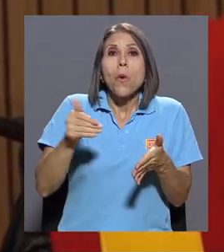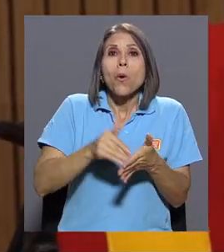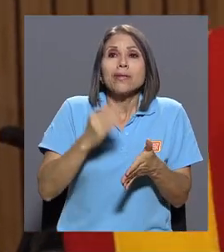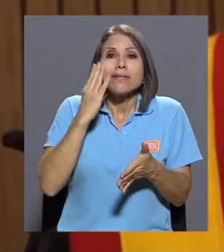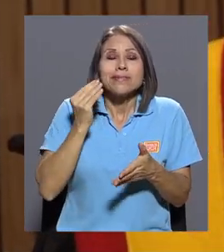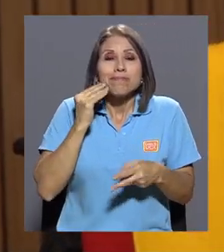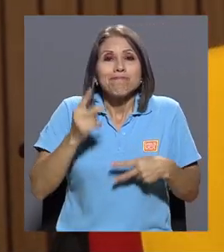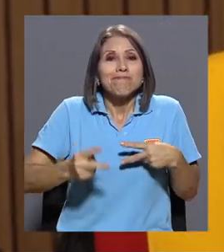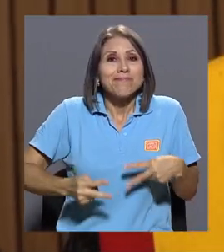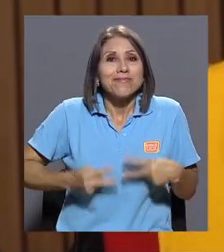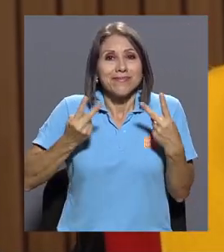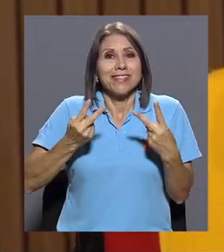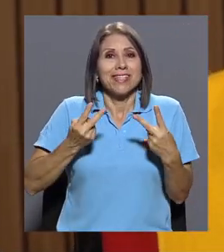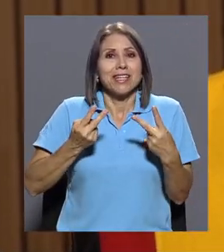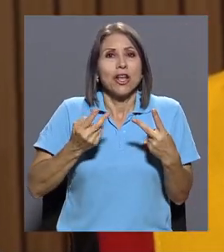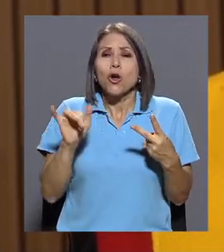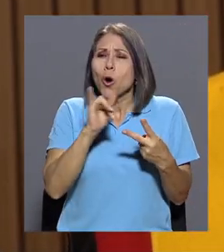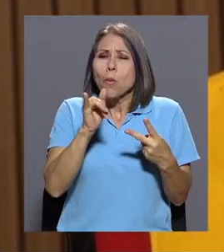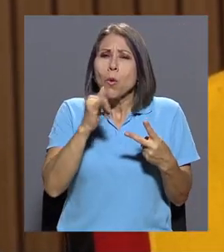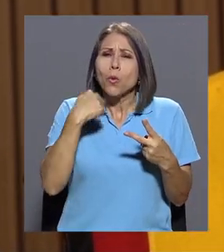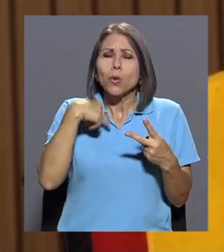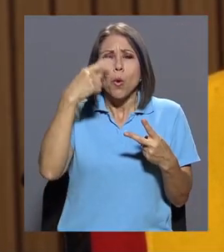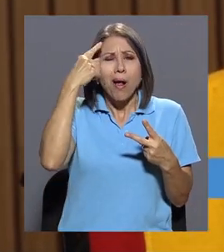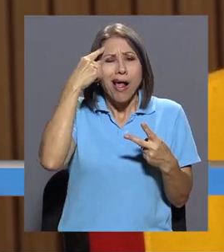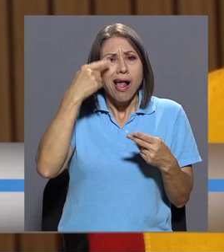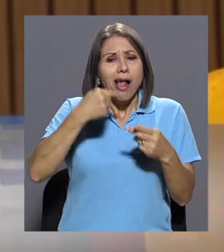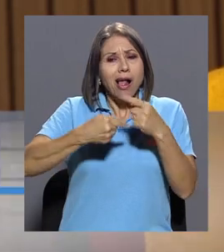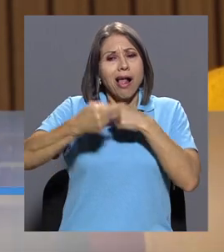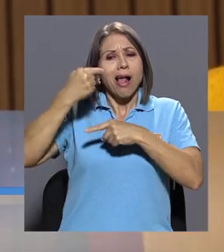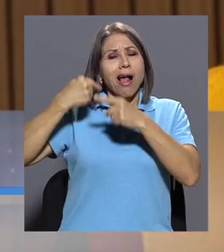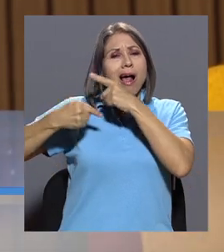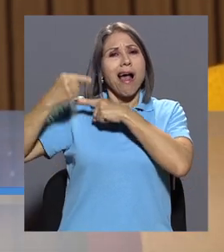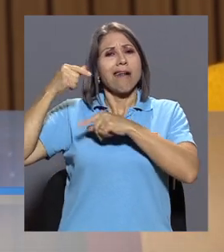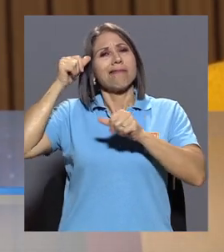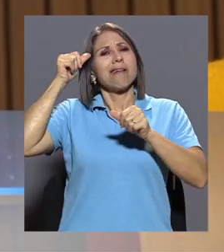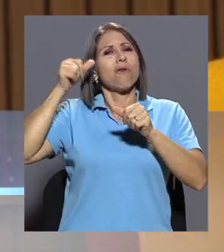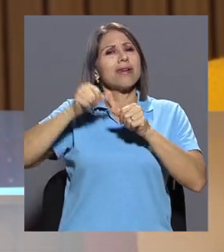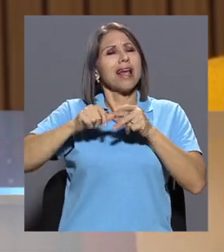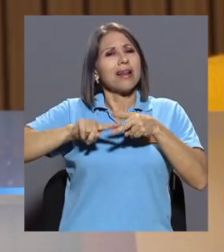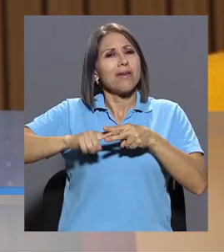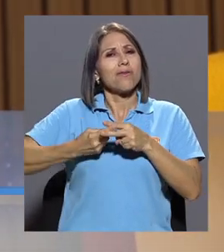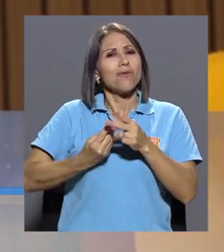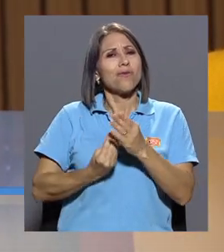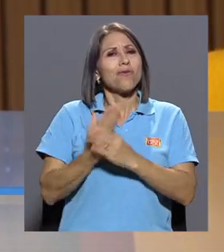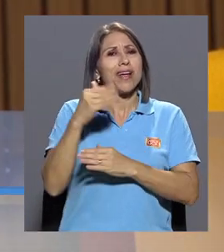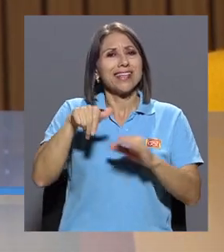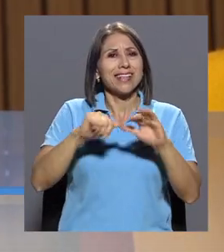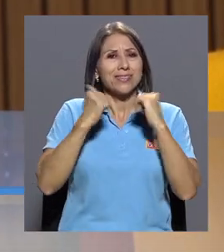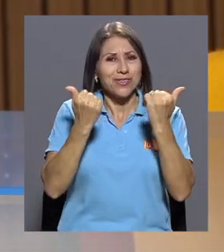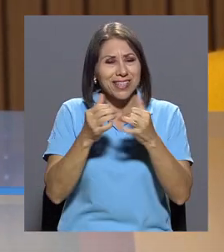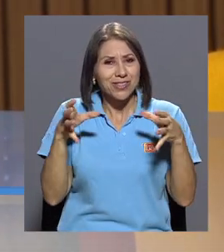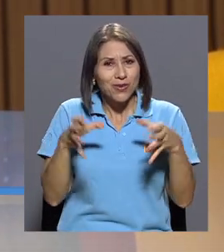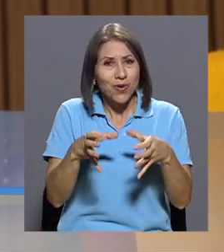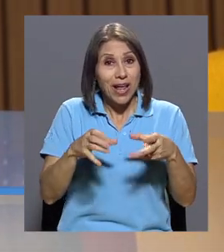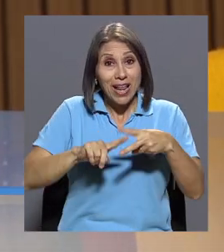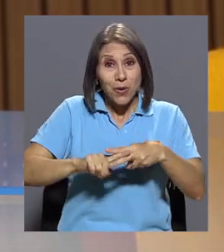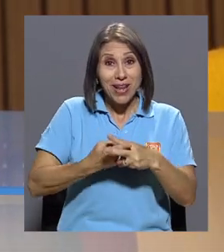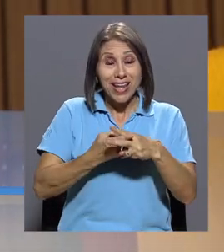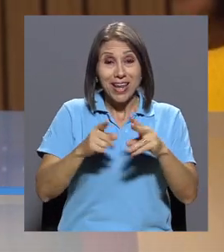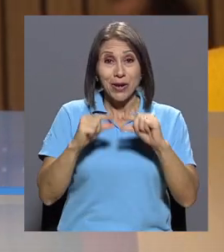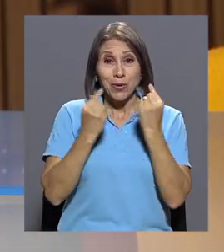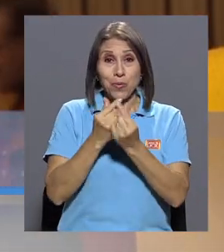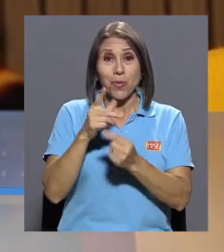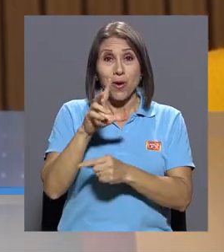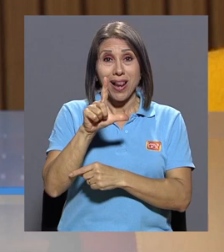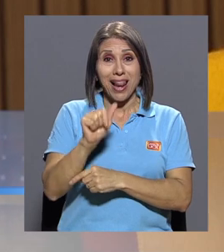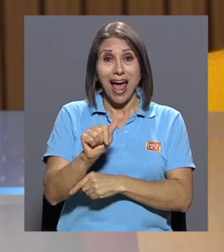y volver al sitio de donde hemos nacido en esta asociación. O sea, el origen de la Tuna en la universidad, estos fueron nuestros comienzos